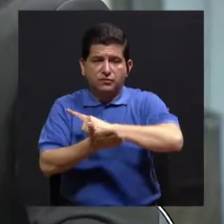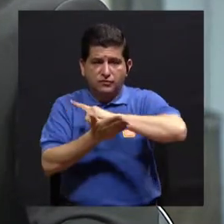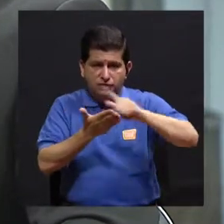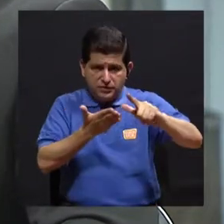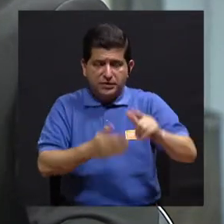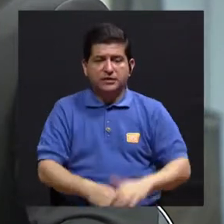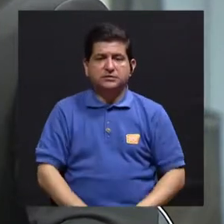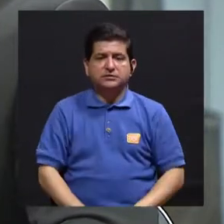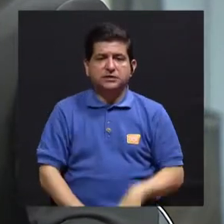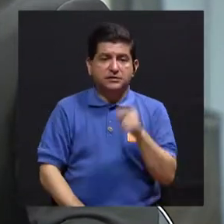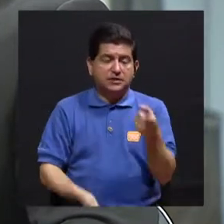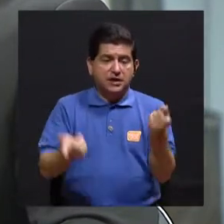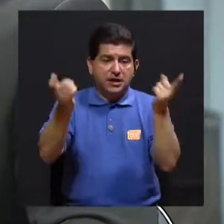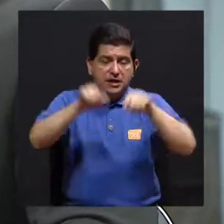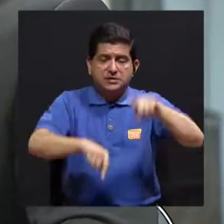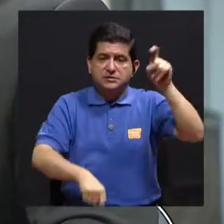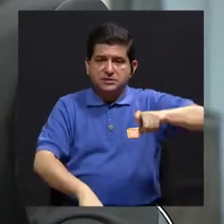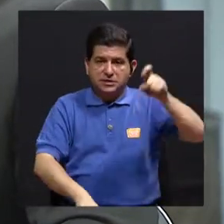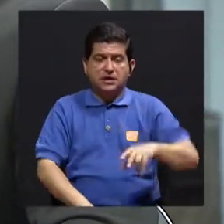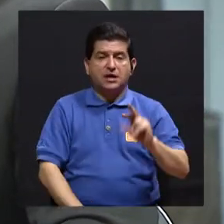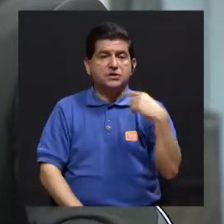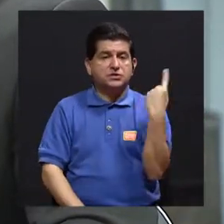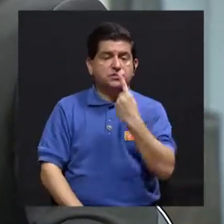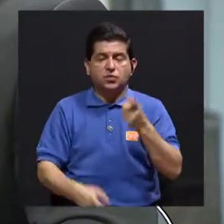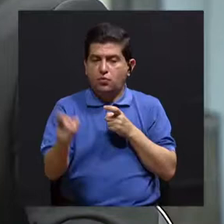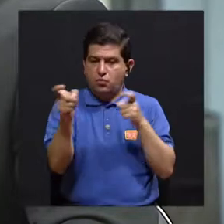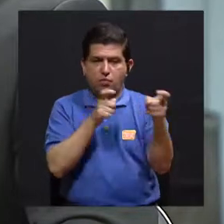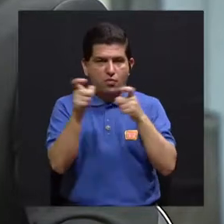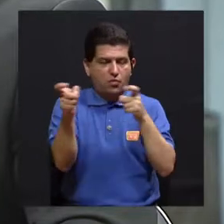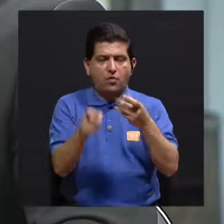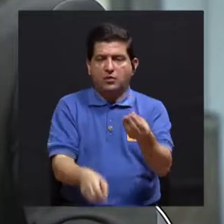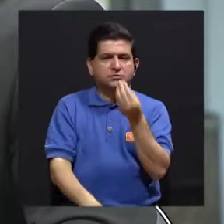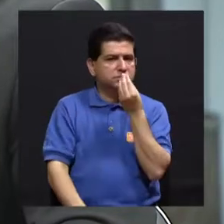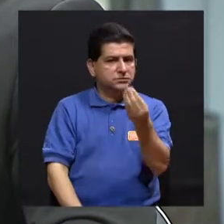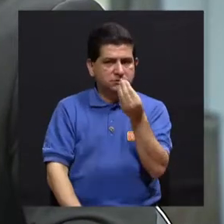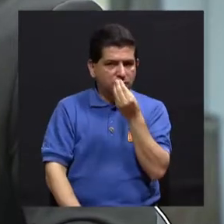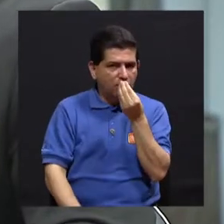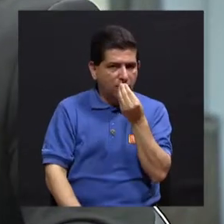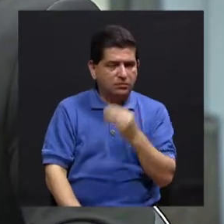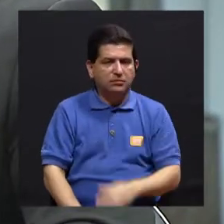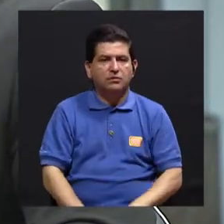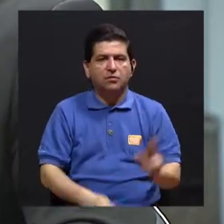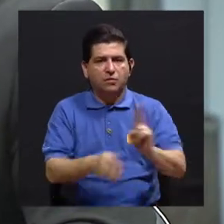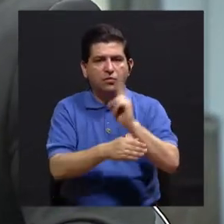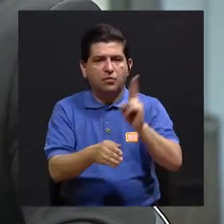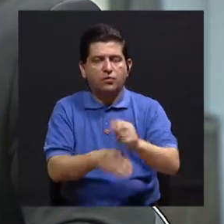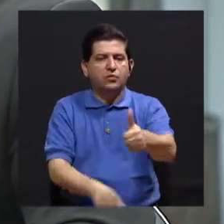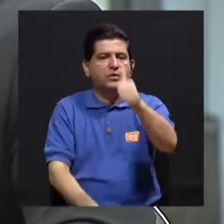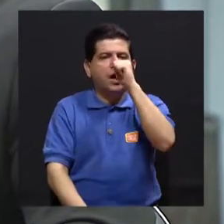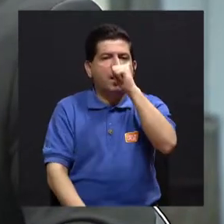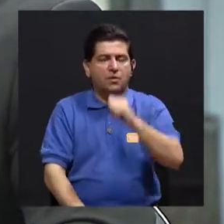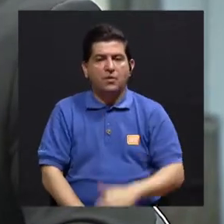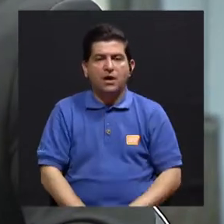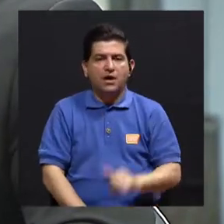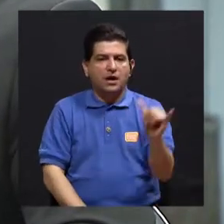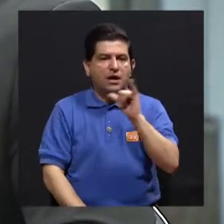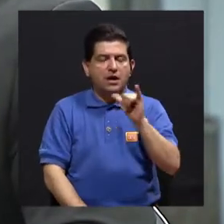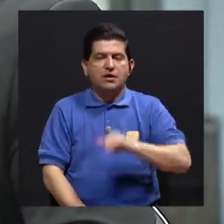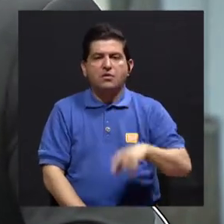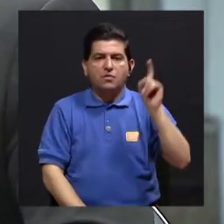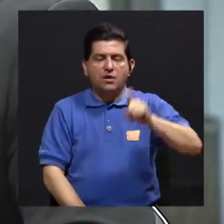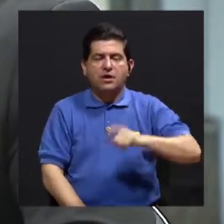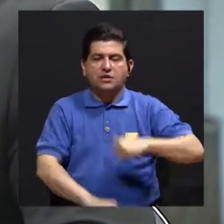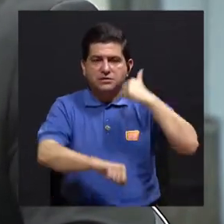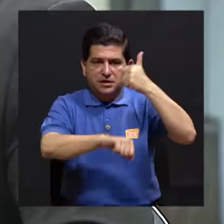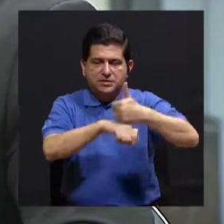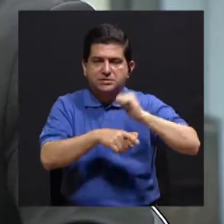de higiene y de aseo que, claro, que se deben tener, no solo en la manipulación de los alimentos y el consumo de agua, ¿verdad? Uh-huh. Sino que